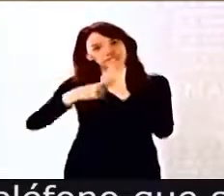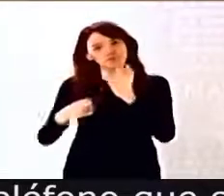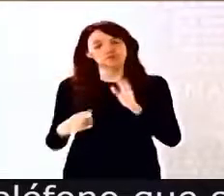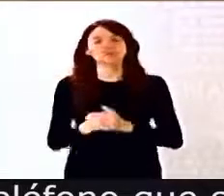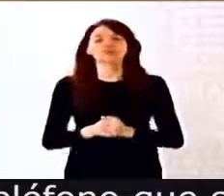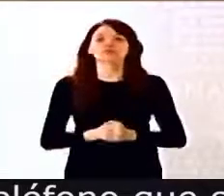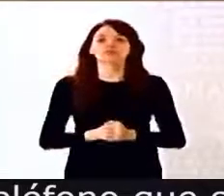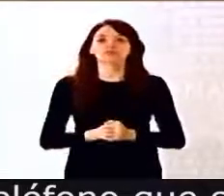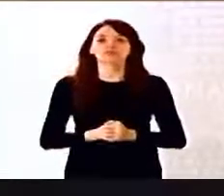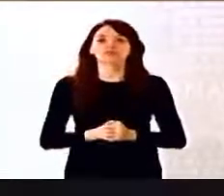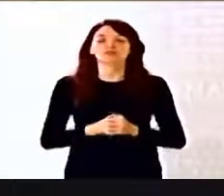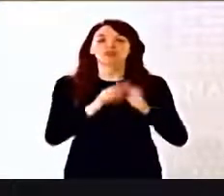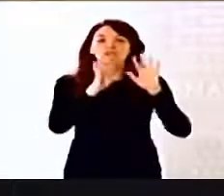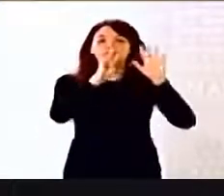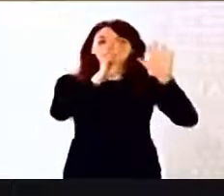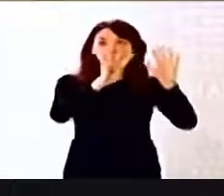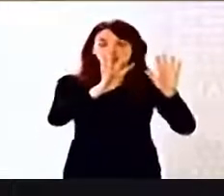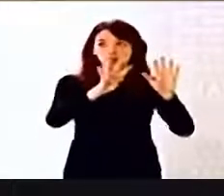El teléfono es el